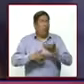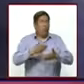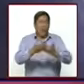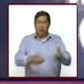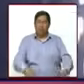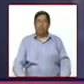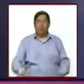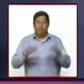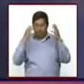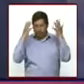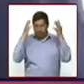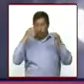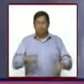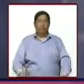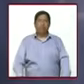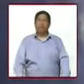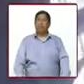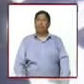caso.